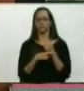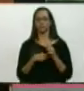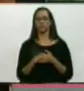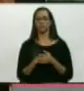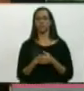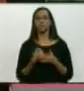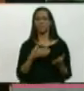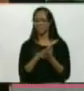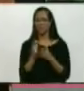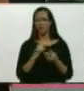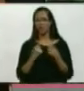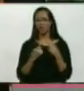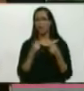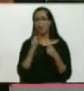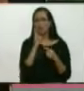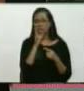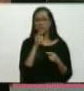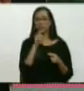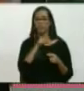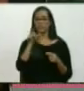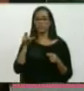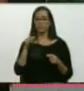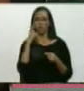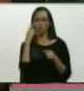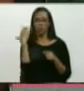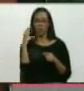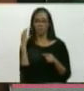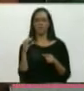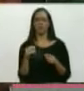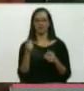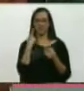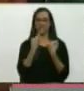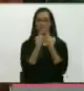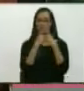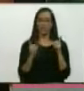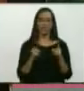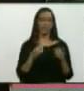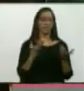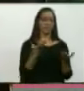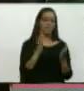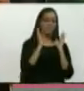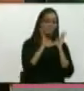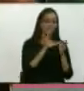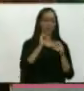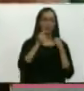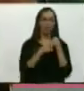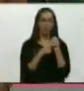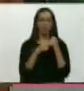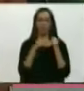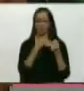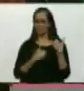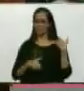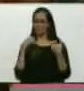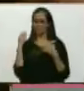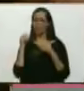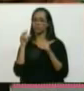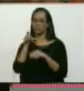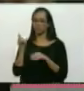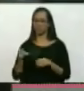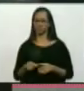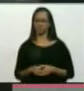ciudadanos colombianos para que usted se den cuenta cuáles son las diferencias abismales que hay entre el trato de Duque a Guaidó y de Duque a sus ciudadanos. Vamos al